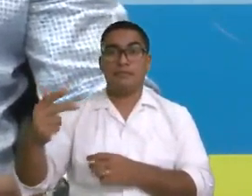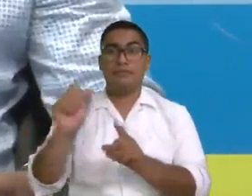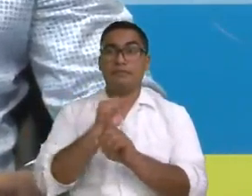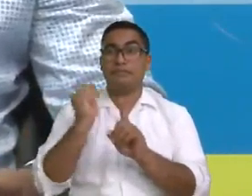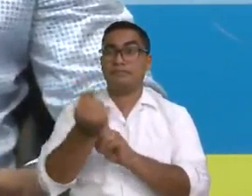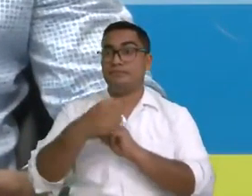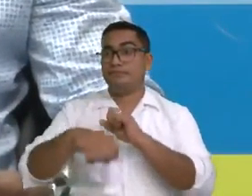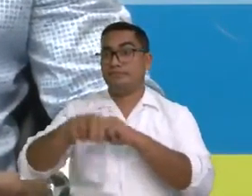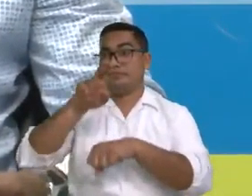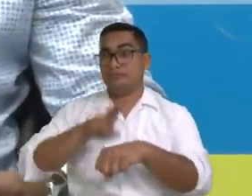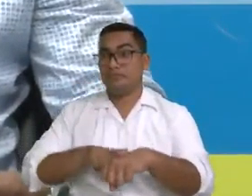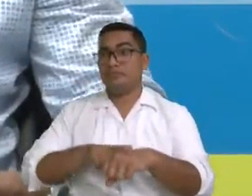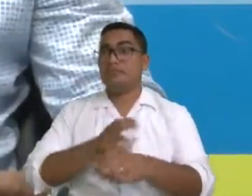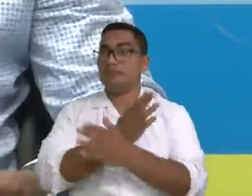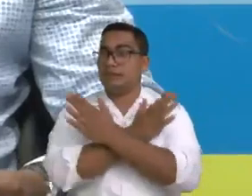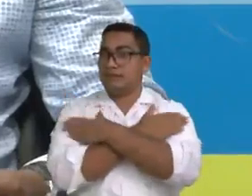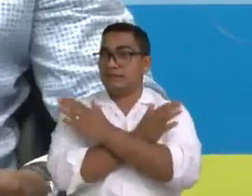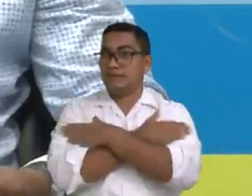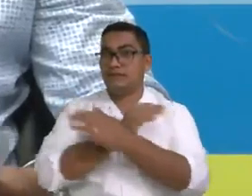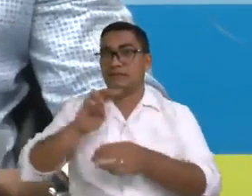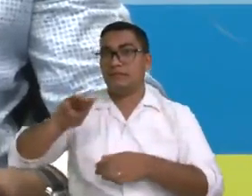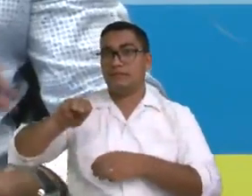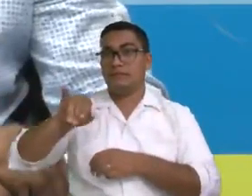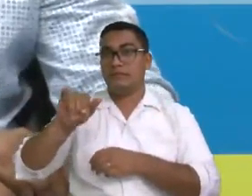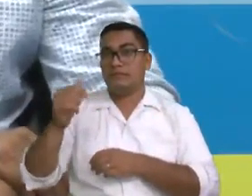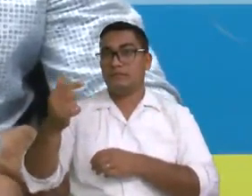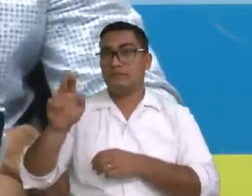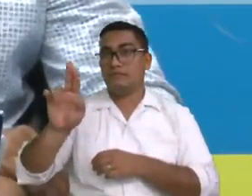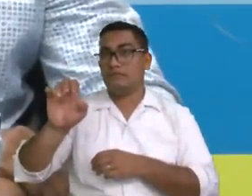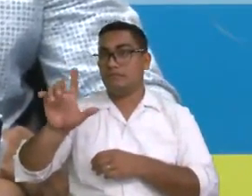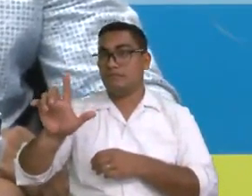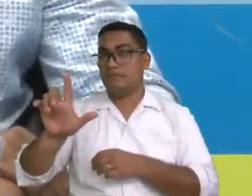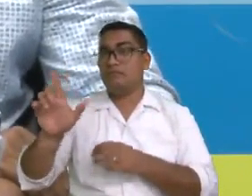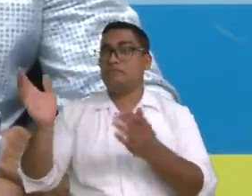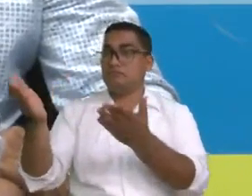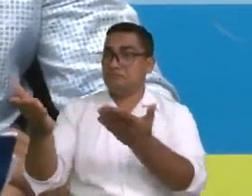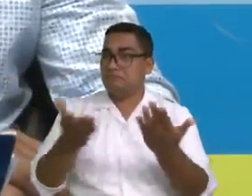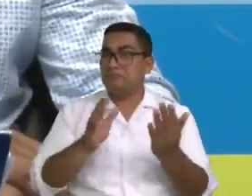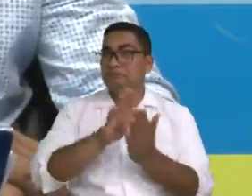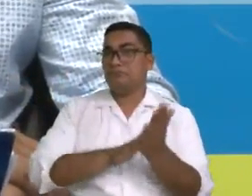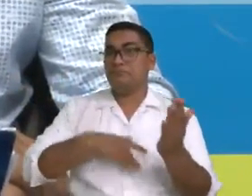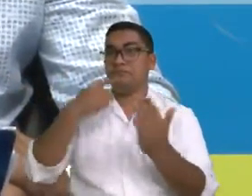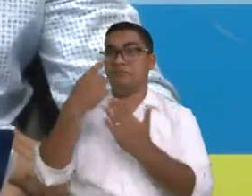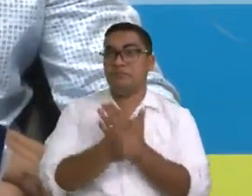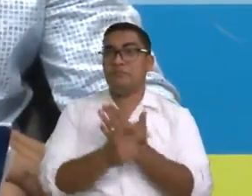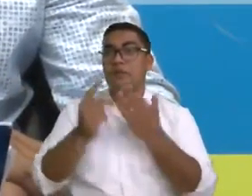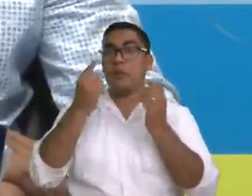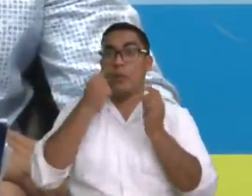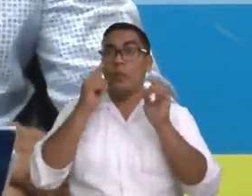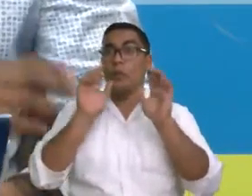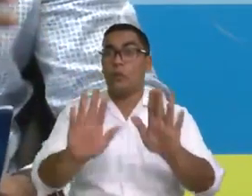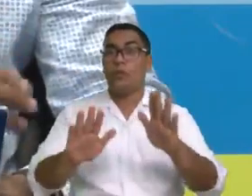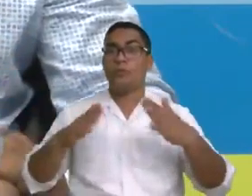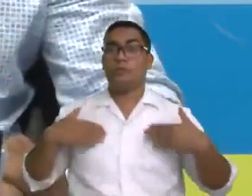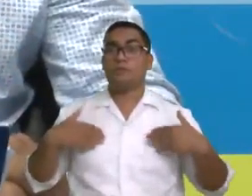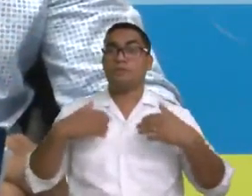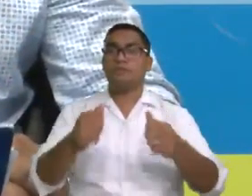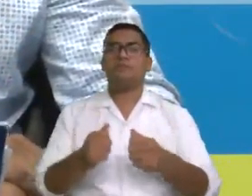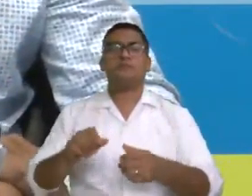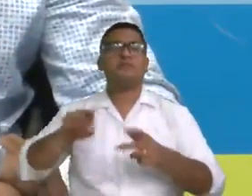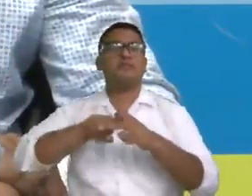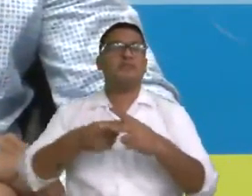la Asamblea Nacional. Les saluda Miguel Carranza Mena y les doy la bienvenida a un programa más de Prevenir es Salud. Iniciando